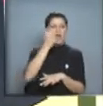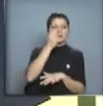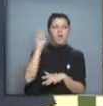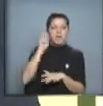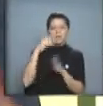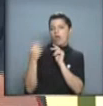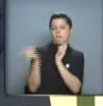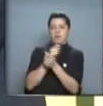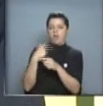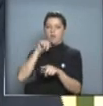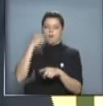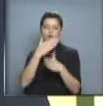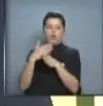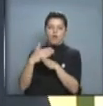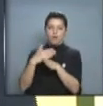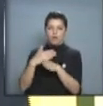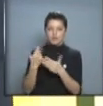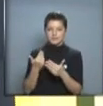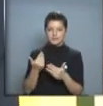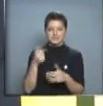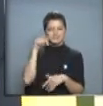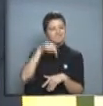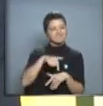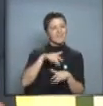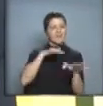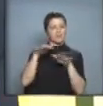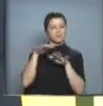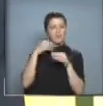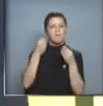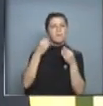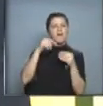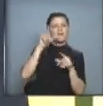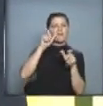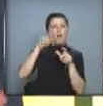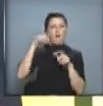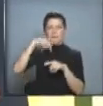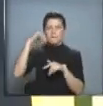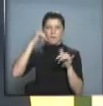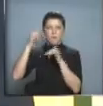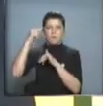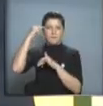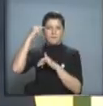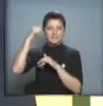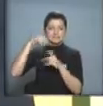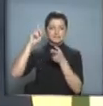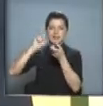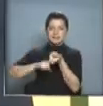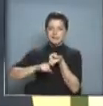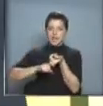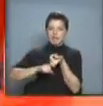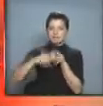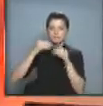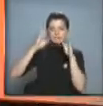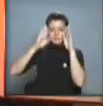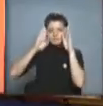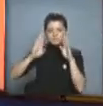novio, este novio me dura 2 meses, después tengo el otro. Eso justamente creo que por eso la gente rechaza tanto el casamiento. Porque no se toma en serio las relaciones, no se toma en serio las relaciones